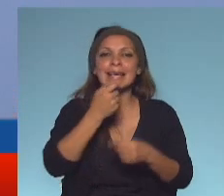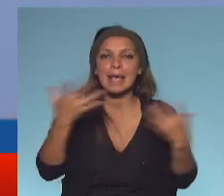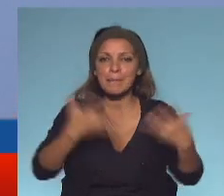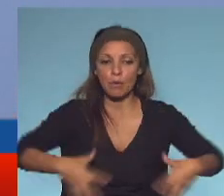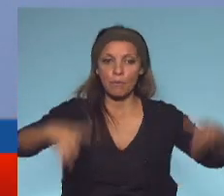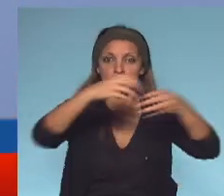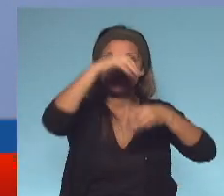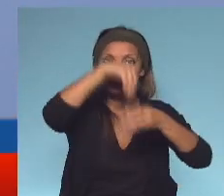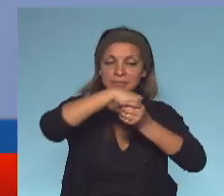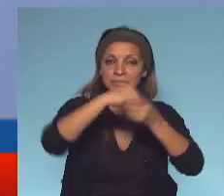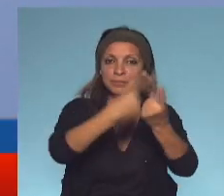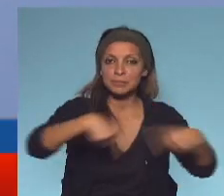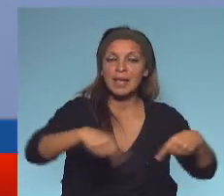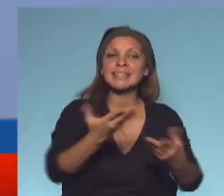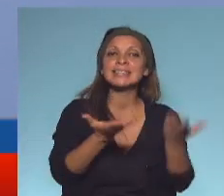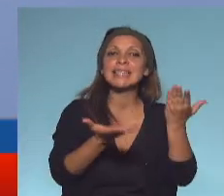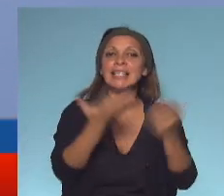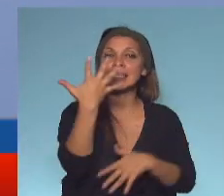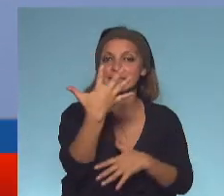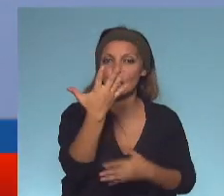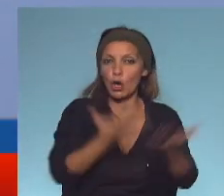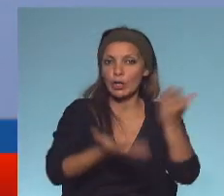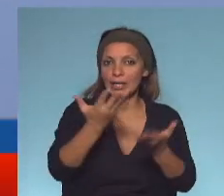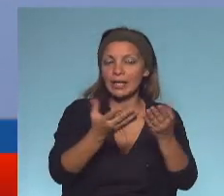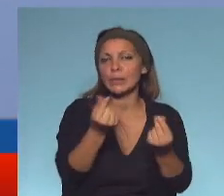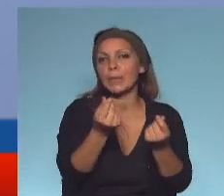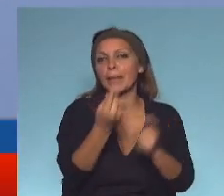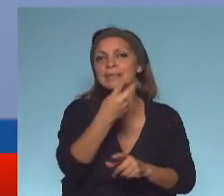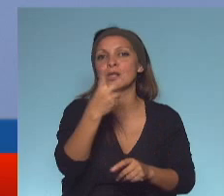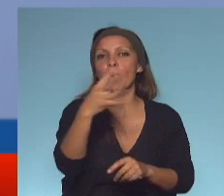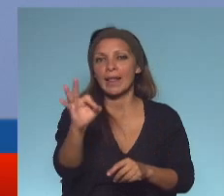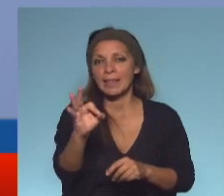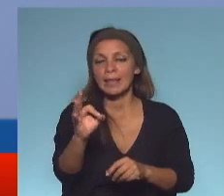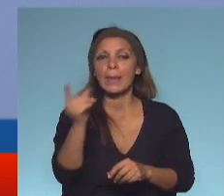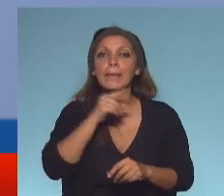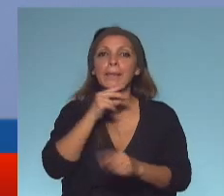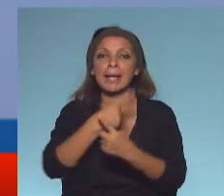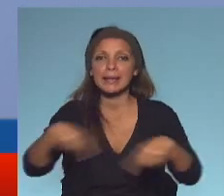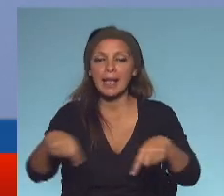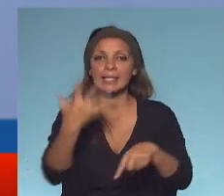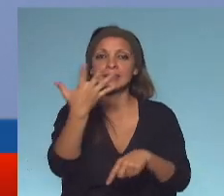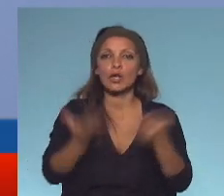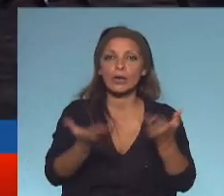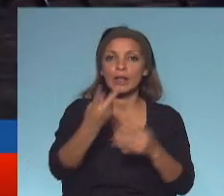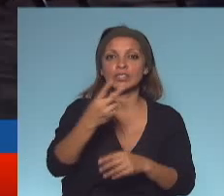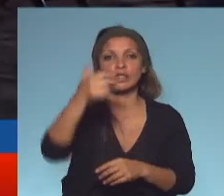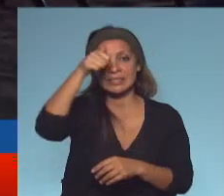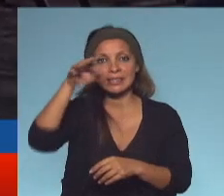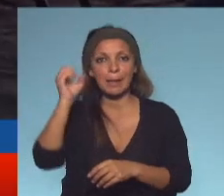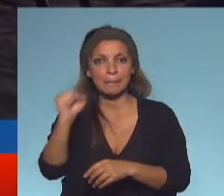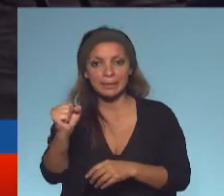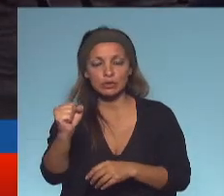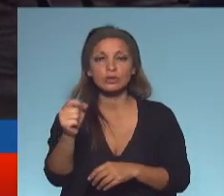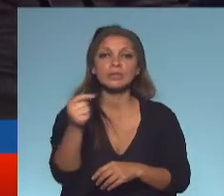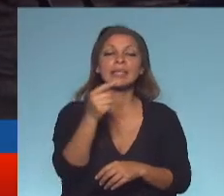bolsones de hortalizas de 5 kilos a 140 pesos, de vegetales de 5 kilos a 260 pesos y de frutas